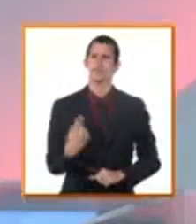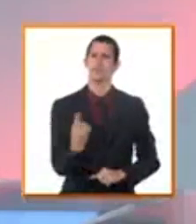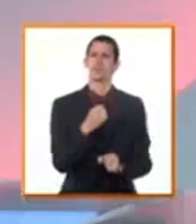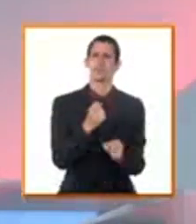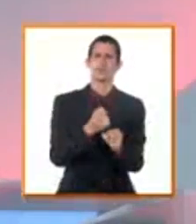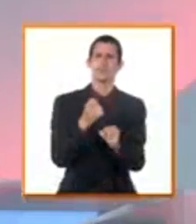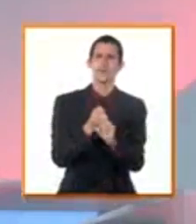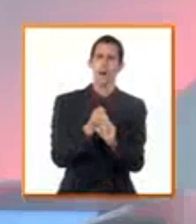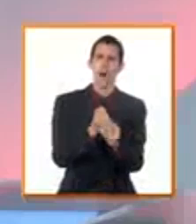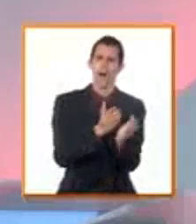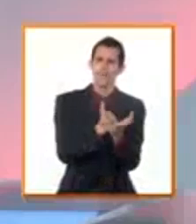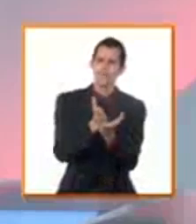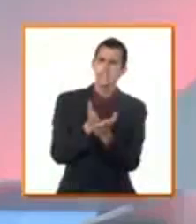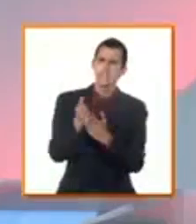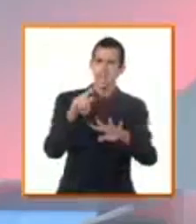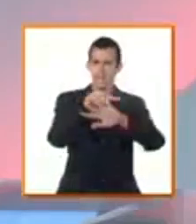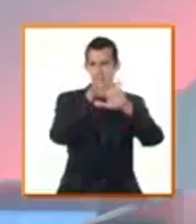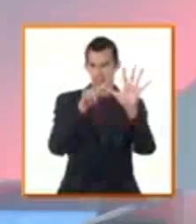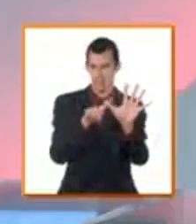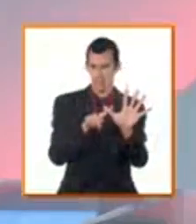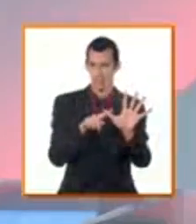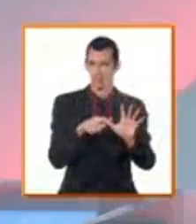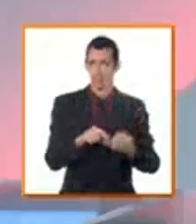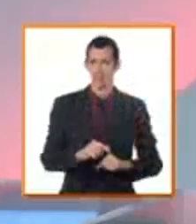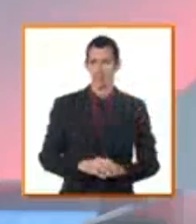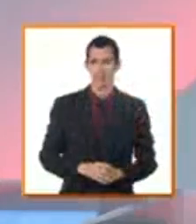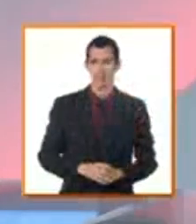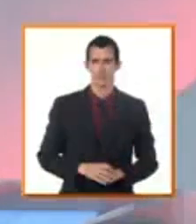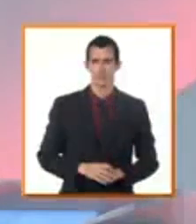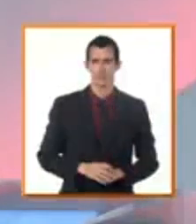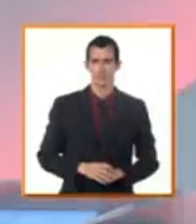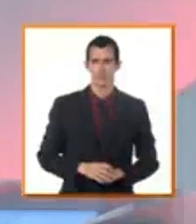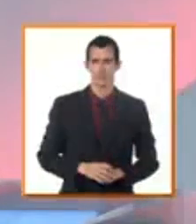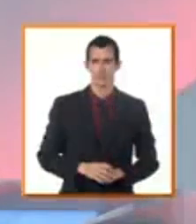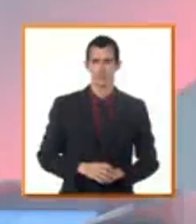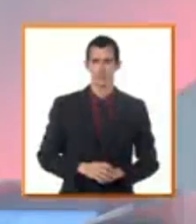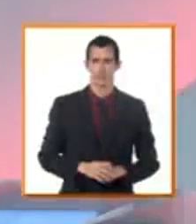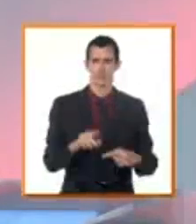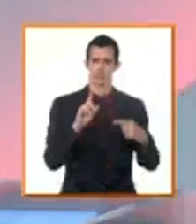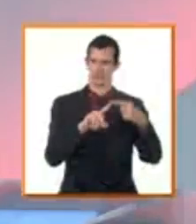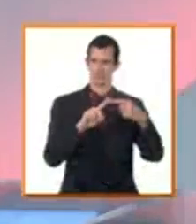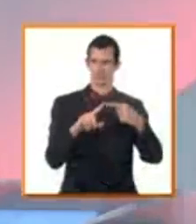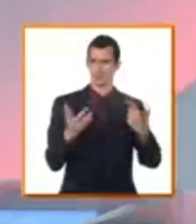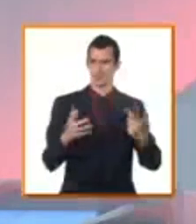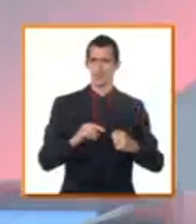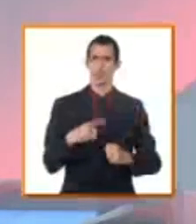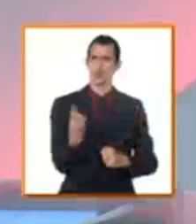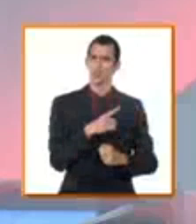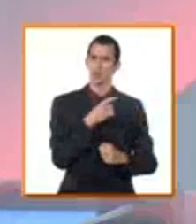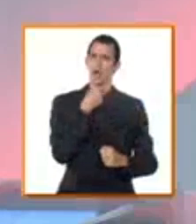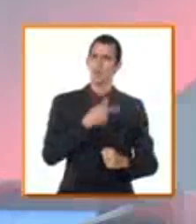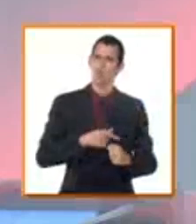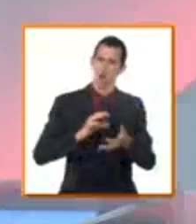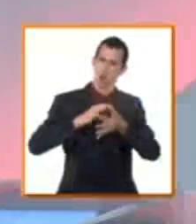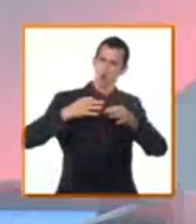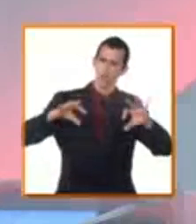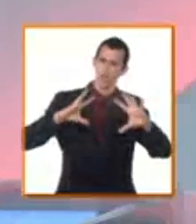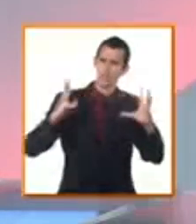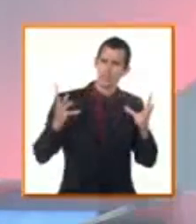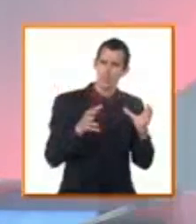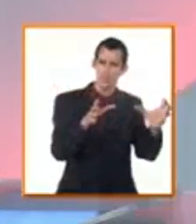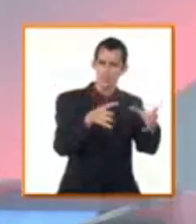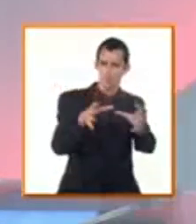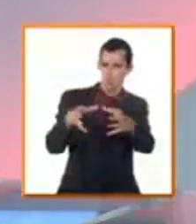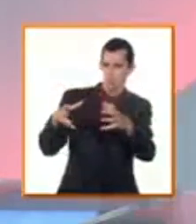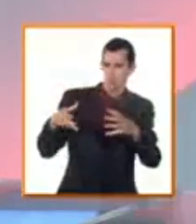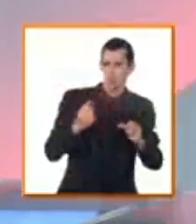pensamos importantes. Primero, consolidar la gestión coordinada en frontera. Parece que es una fortaleza de Cuba el trabajo en sistema, se